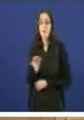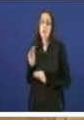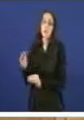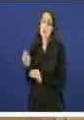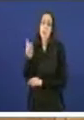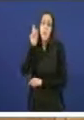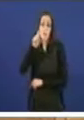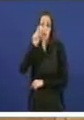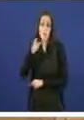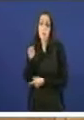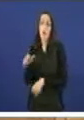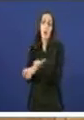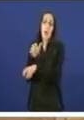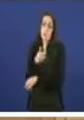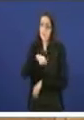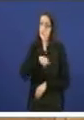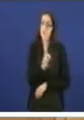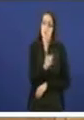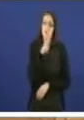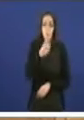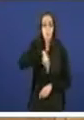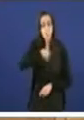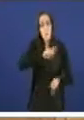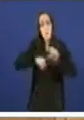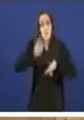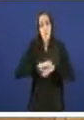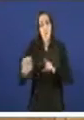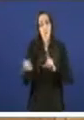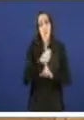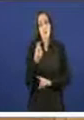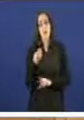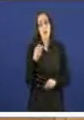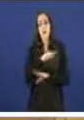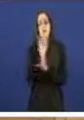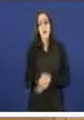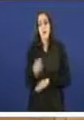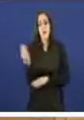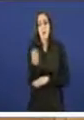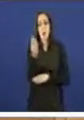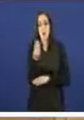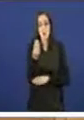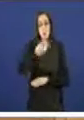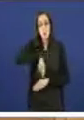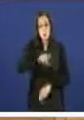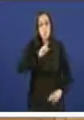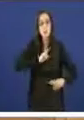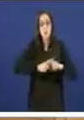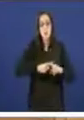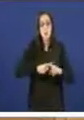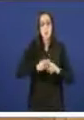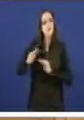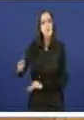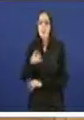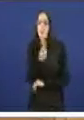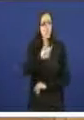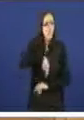fai reír, a nós non, é unha preocupación a cadar mellores resultados. E realmente esta Xunta, non vostedes, é a